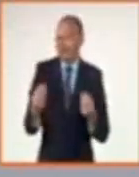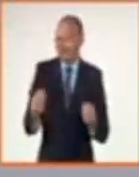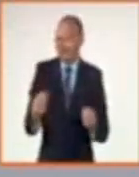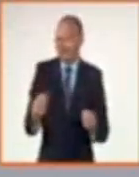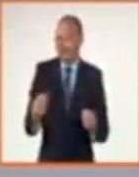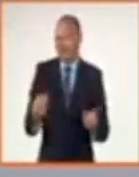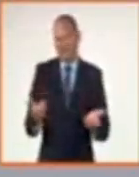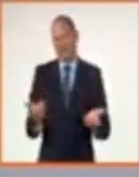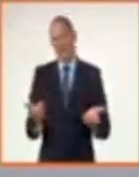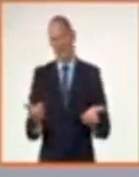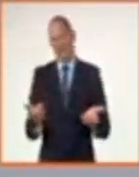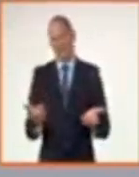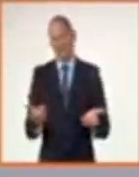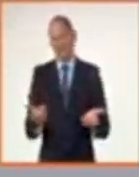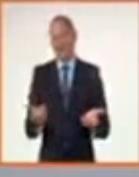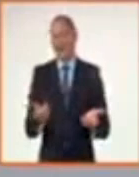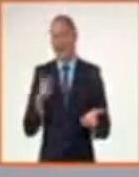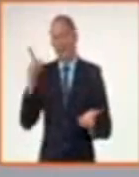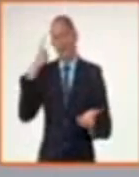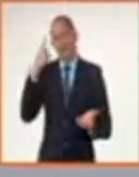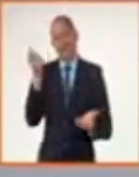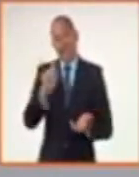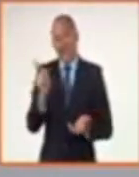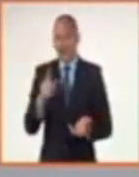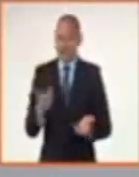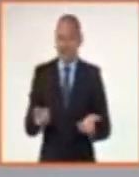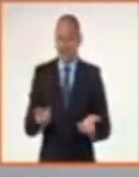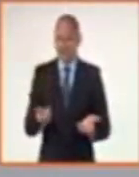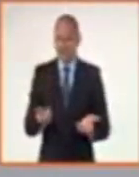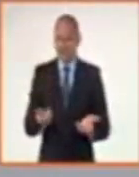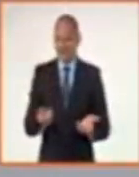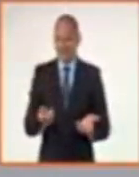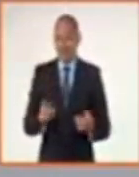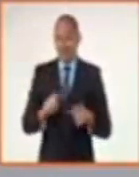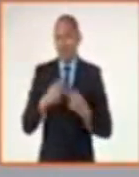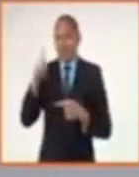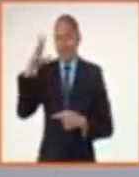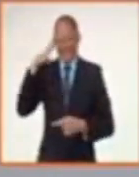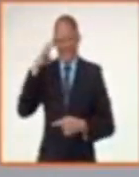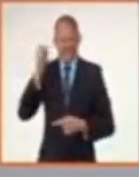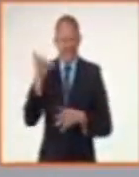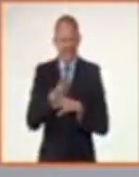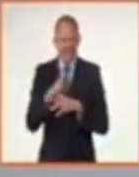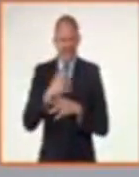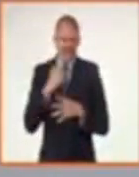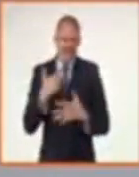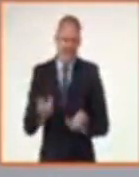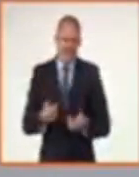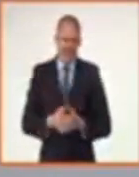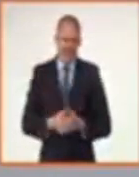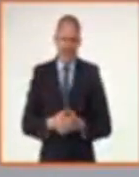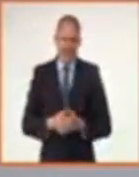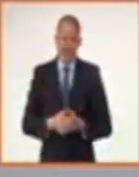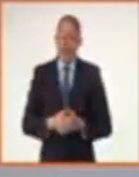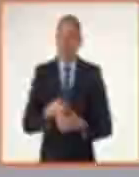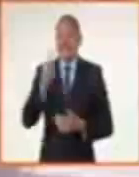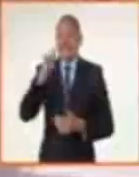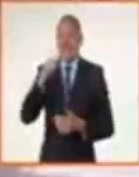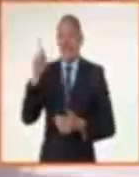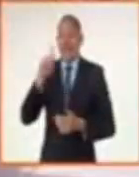una prensa que no conoce el contexto cubano, que no valora lo que estamos hablando, y yo creo que un 75%... Sí, que tiene objetivos políticos, claro.